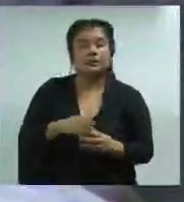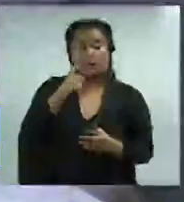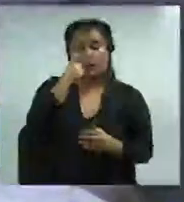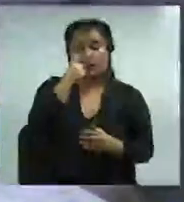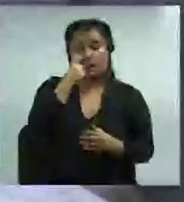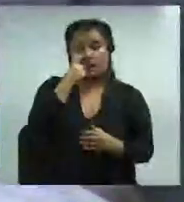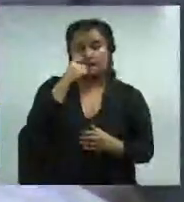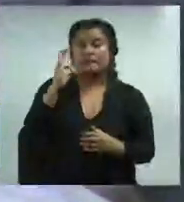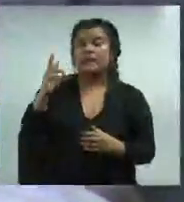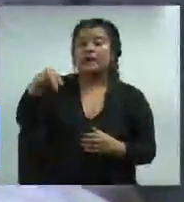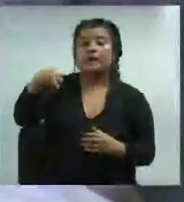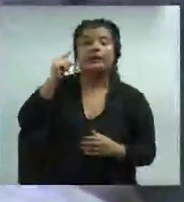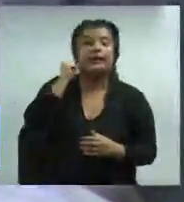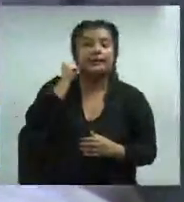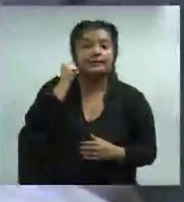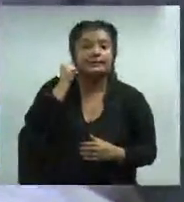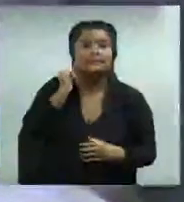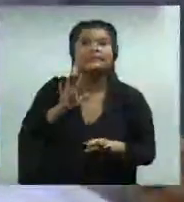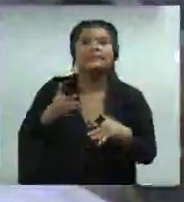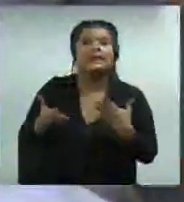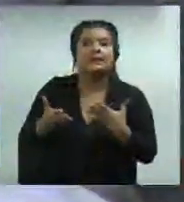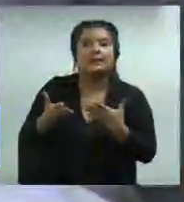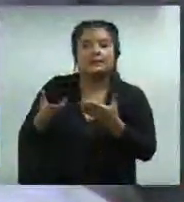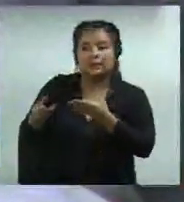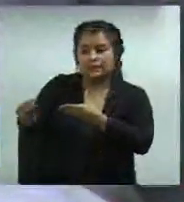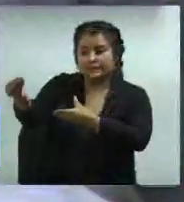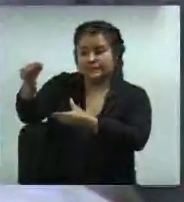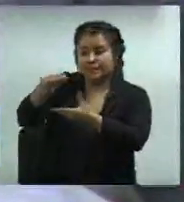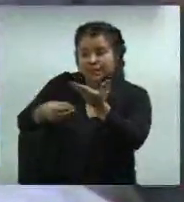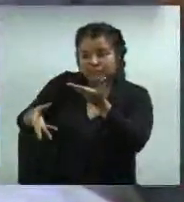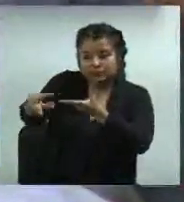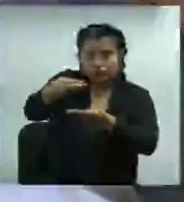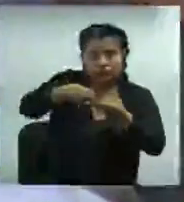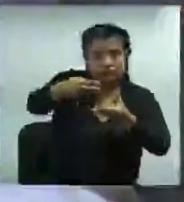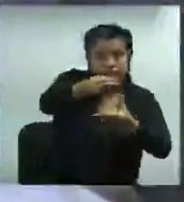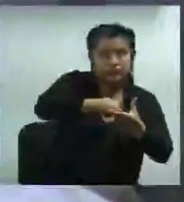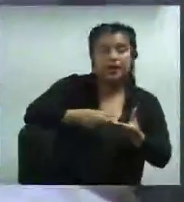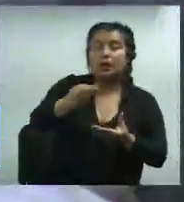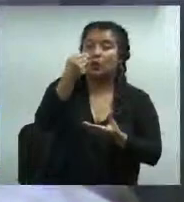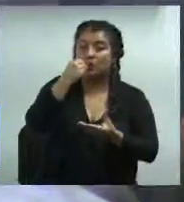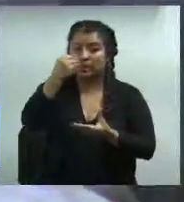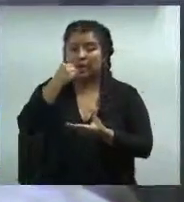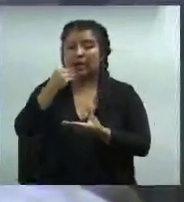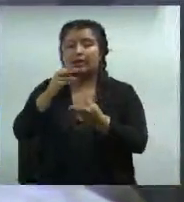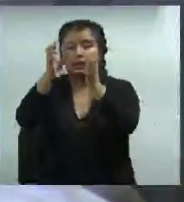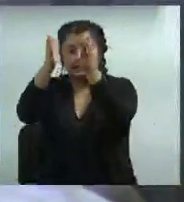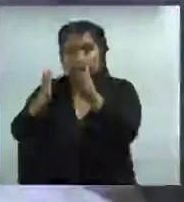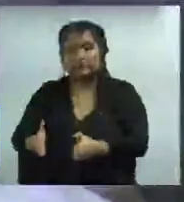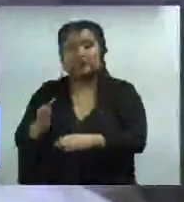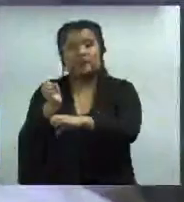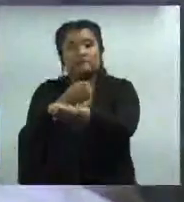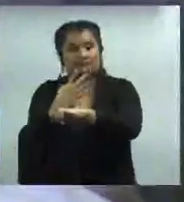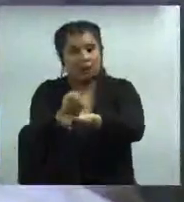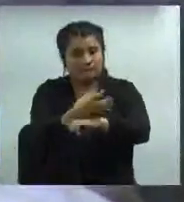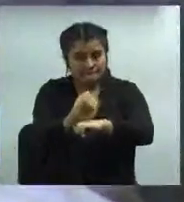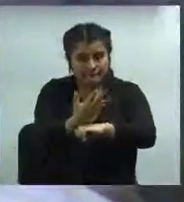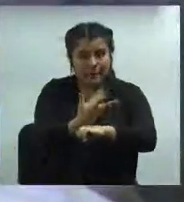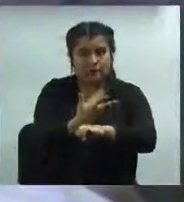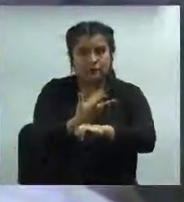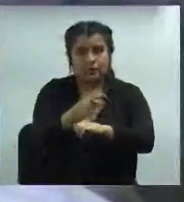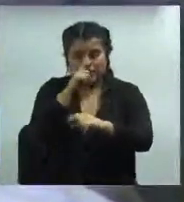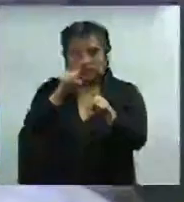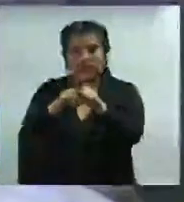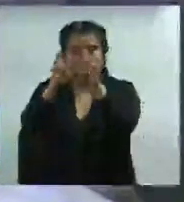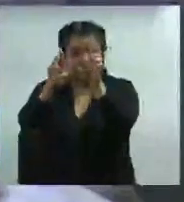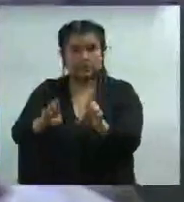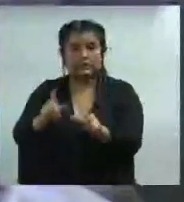A base de las ONGs, se está recolectando la comida de los bomberos y el personal que está entrando a las áreas protegidas a